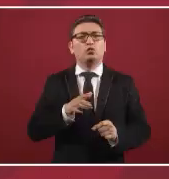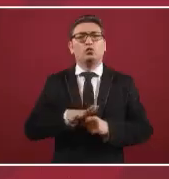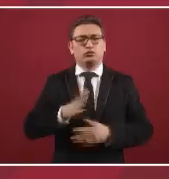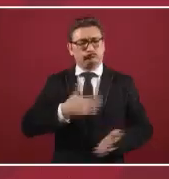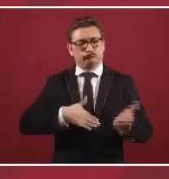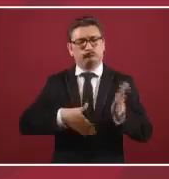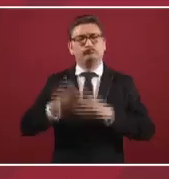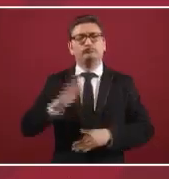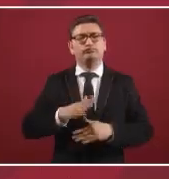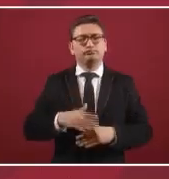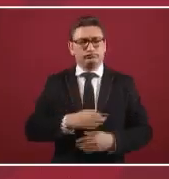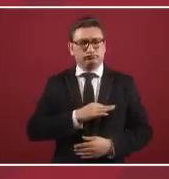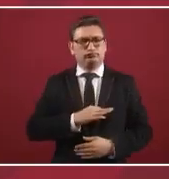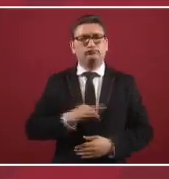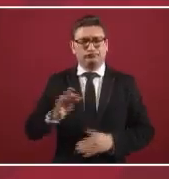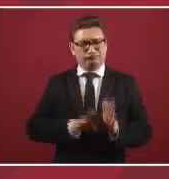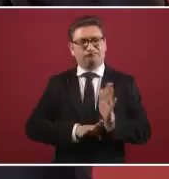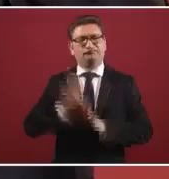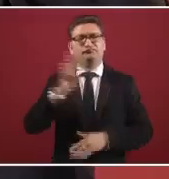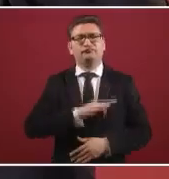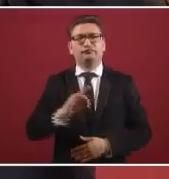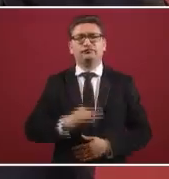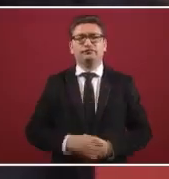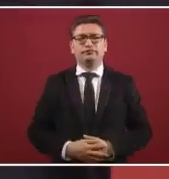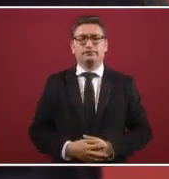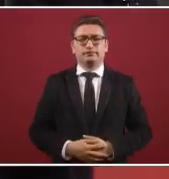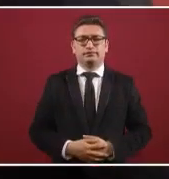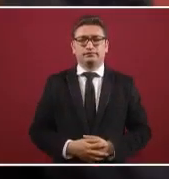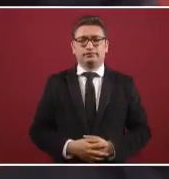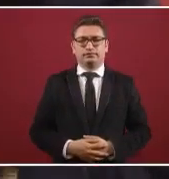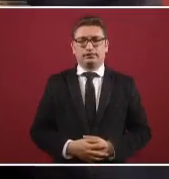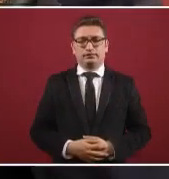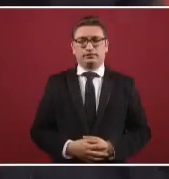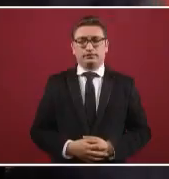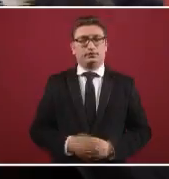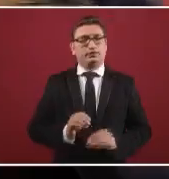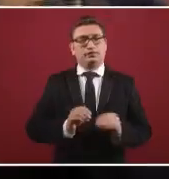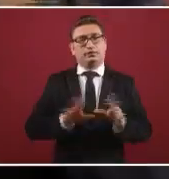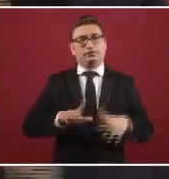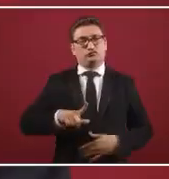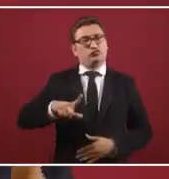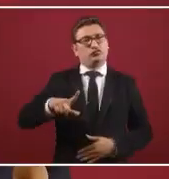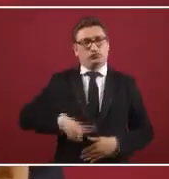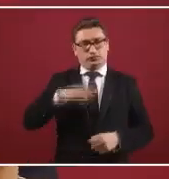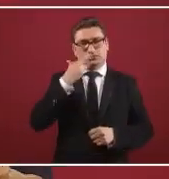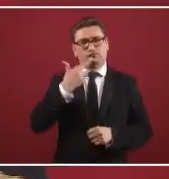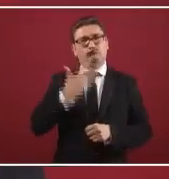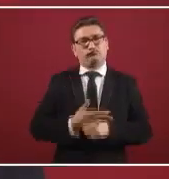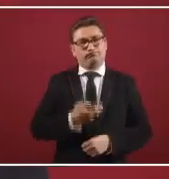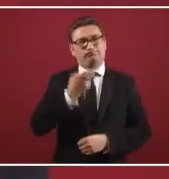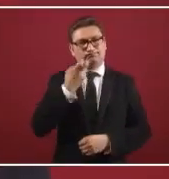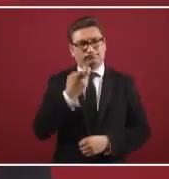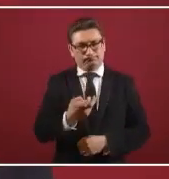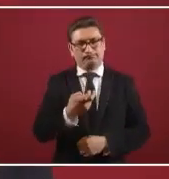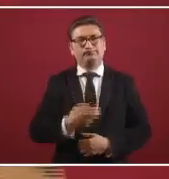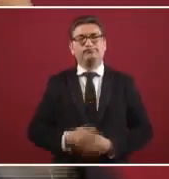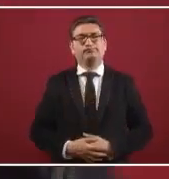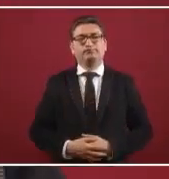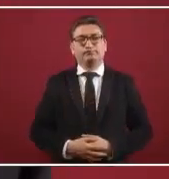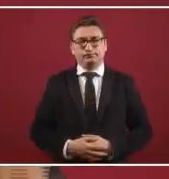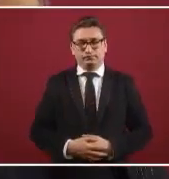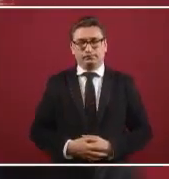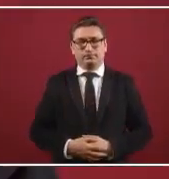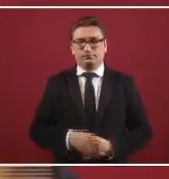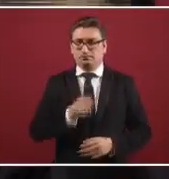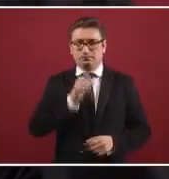superación, a salir adelante. Y el Estado tiene esa función, que